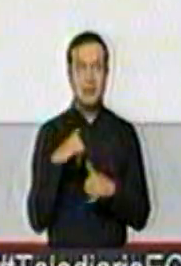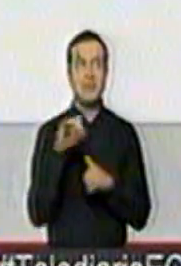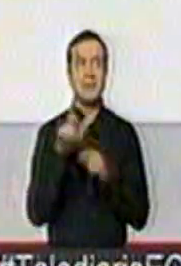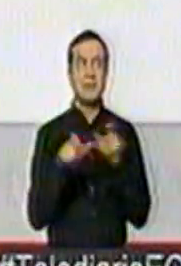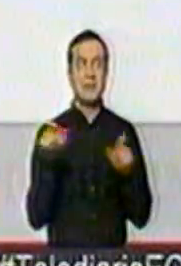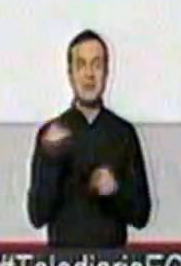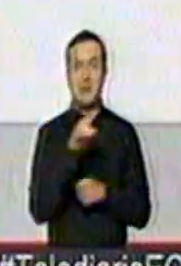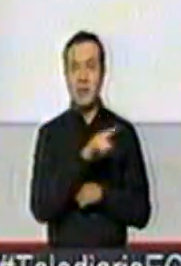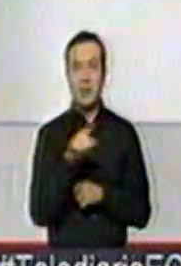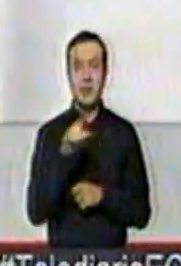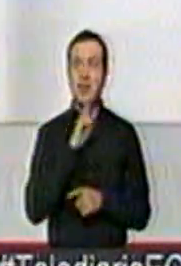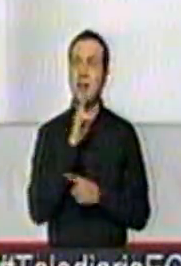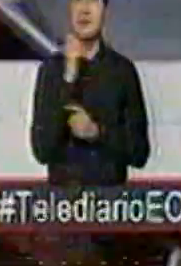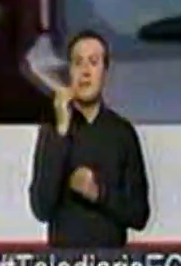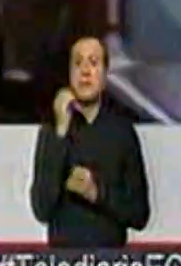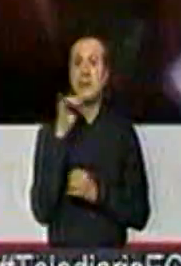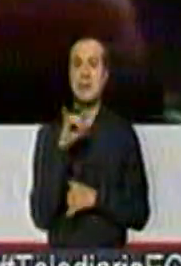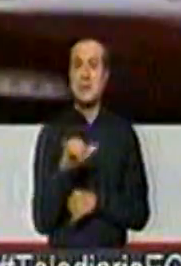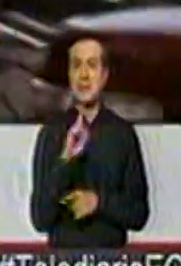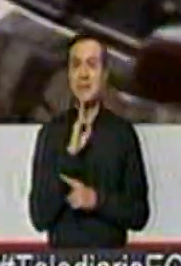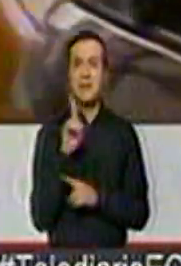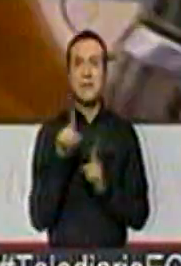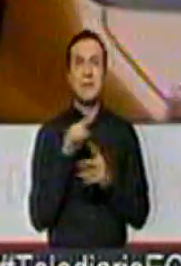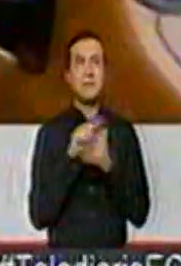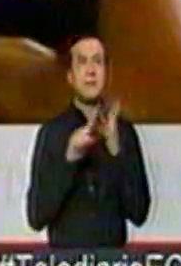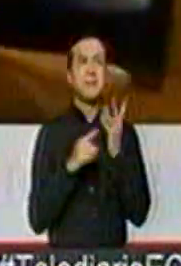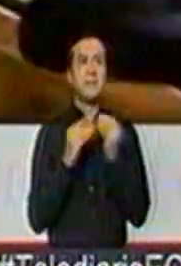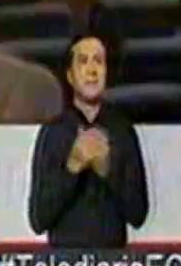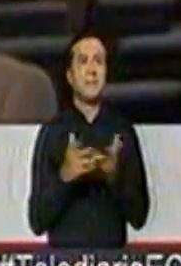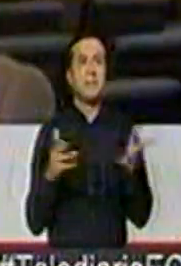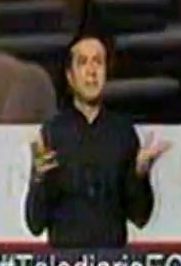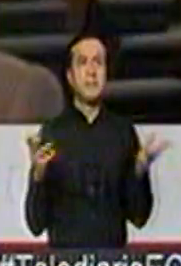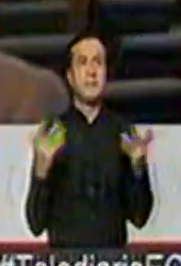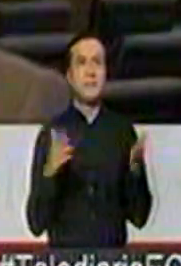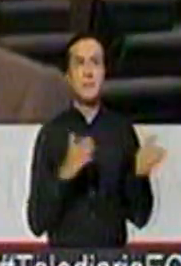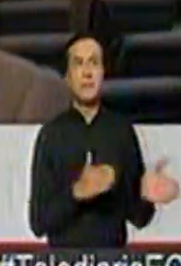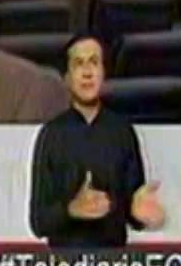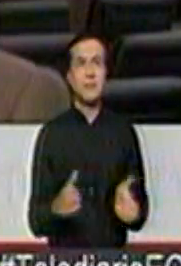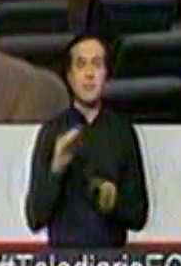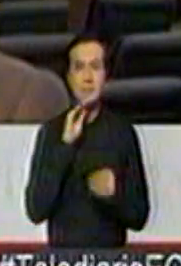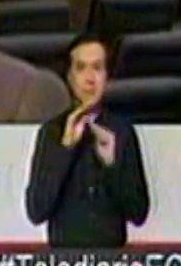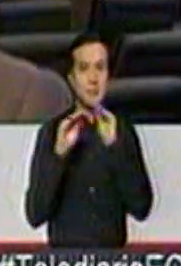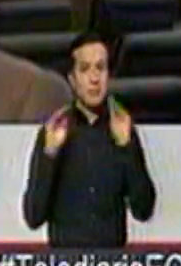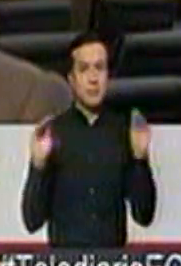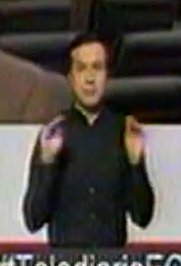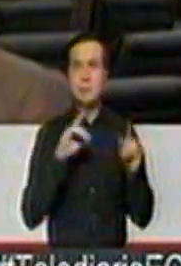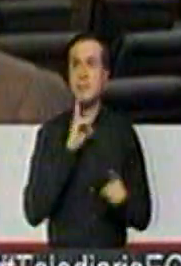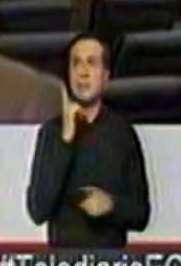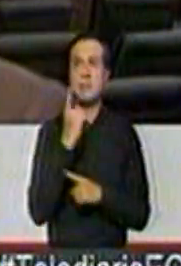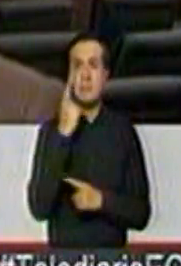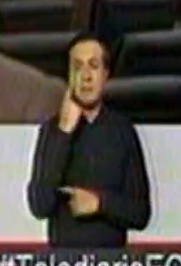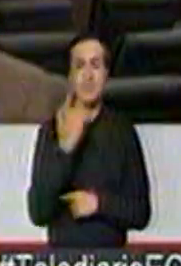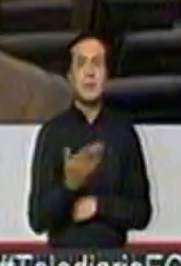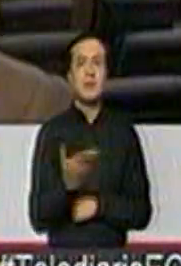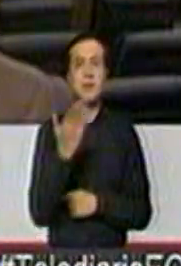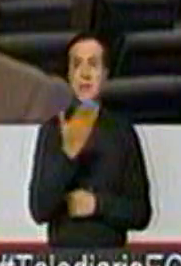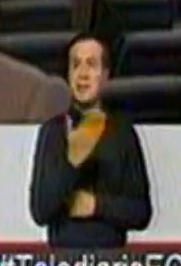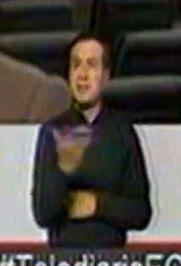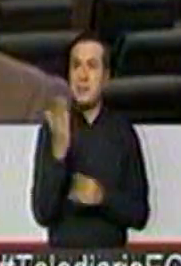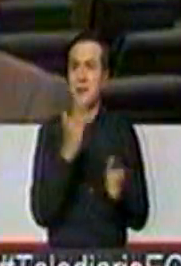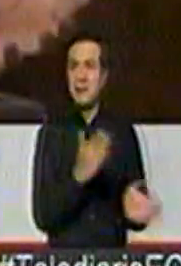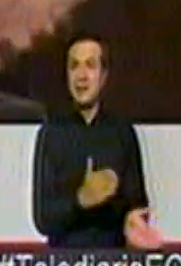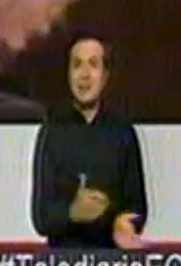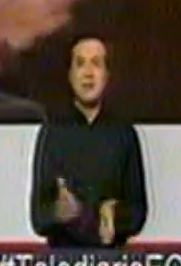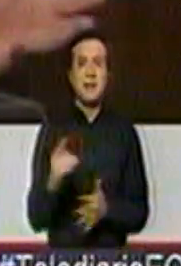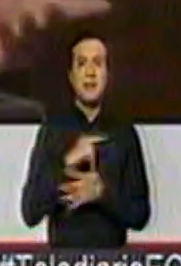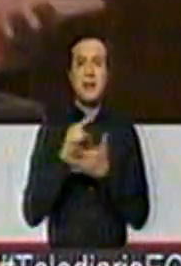como Uber y Cabify funcionan de manera irregular en Ecuador. Por cómo está la normativa establecida, están funcionando de manera